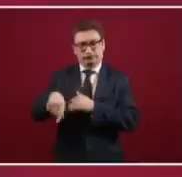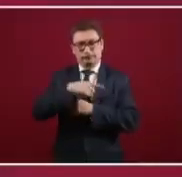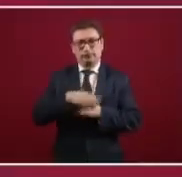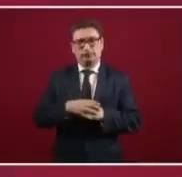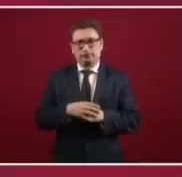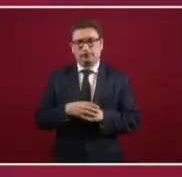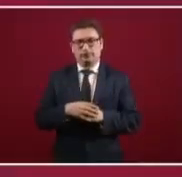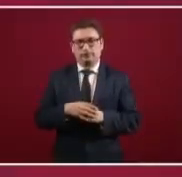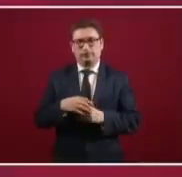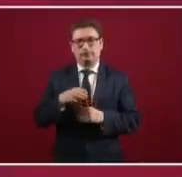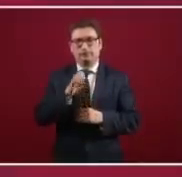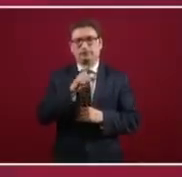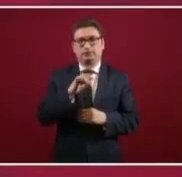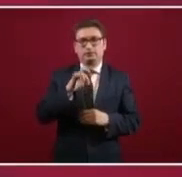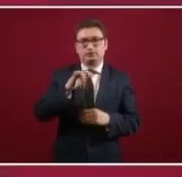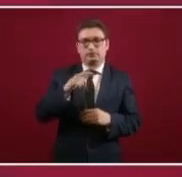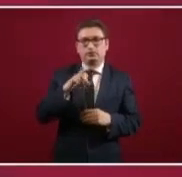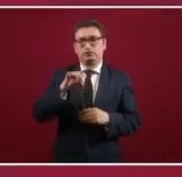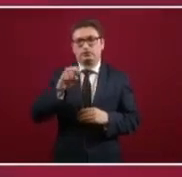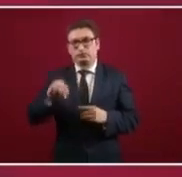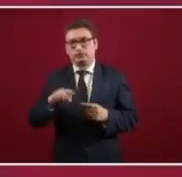de estación don-nogales